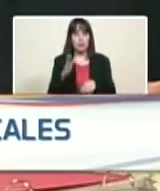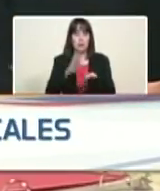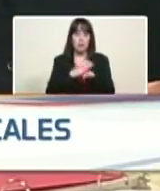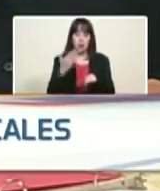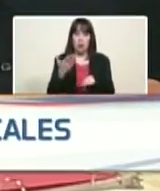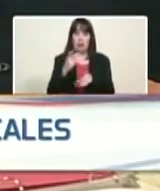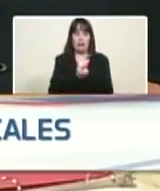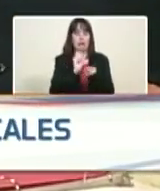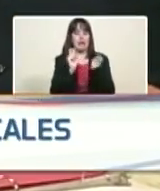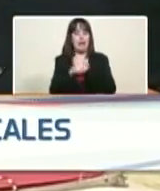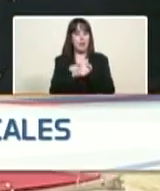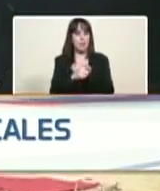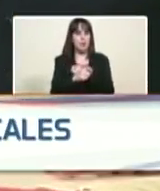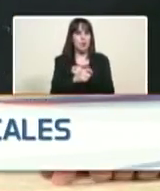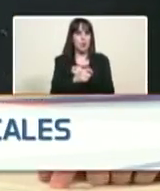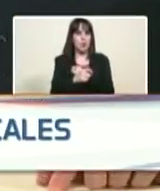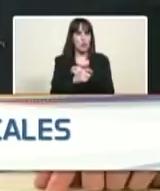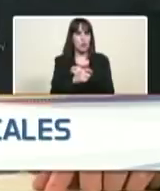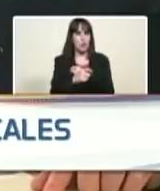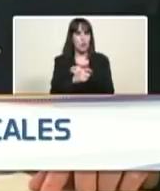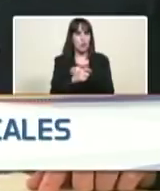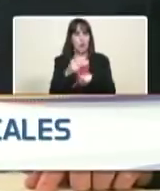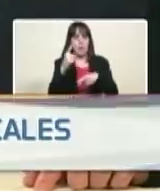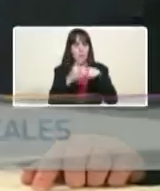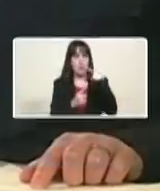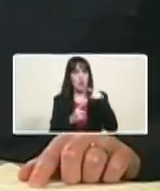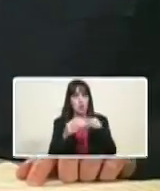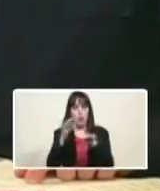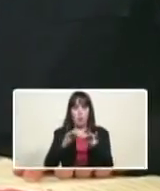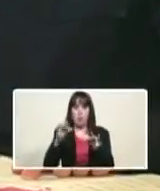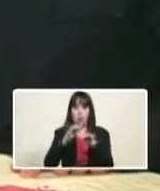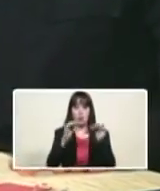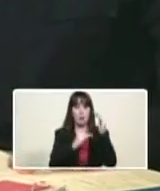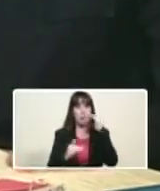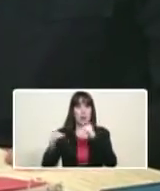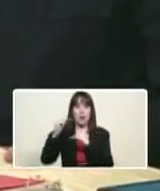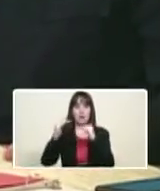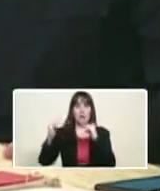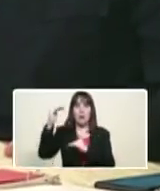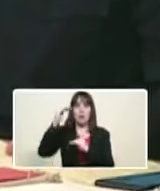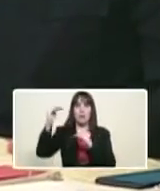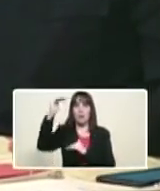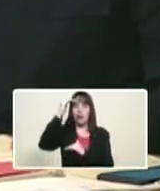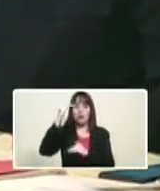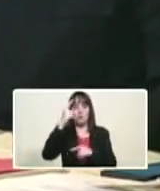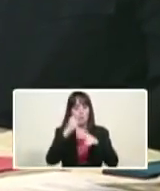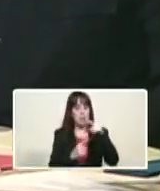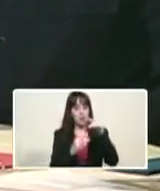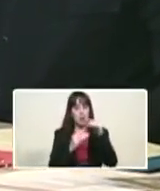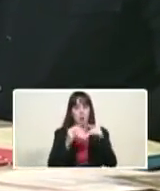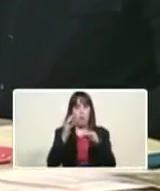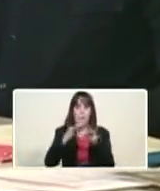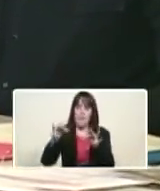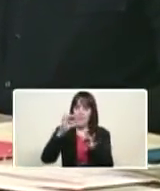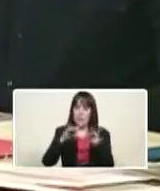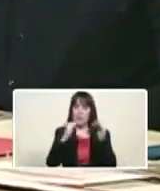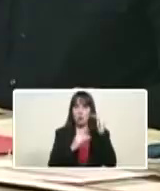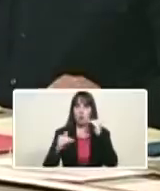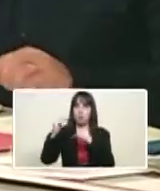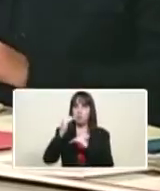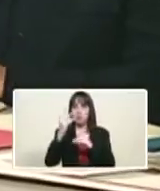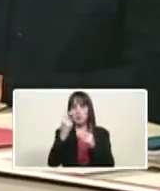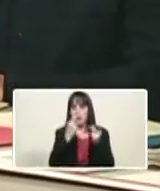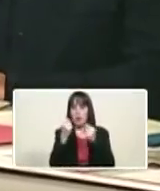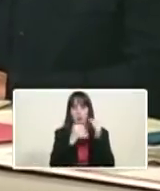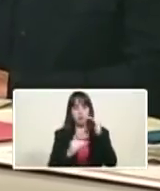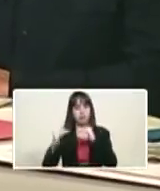el cambio, el petro va para arriba, compadre. Y siempre será medio petro, como dice la canción. ¿Cómo es que